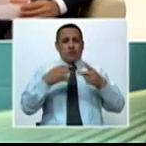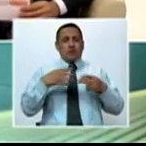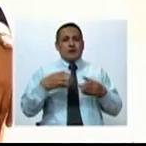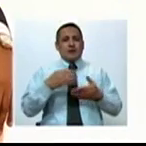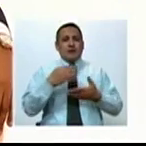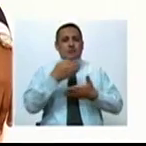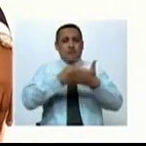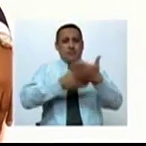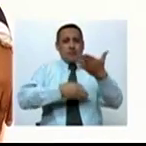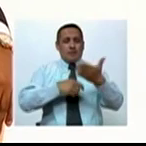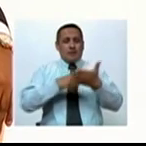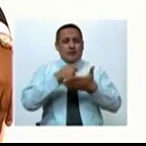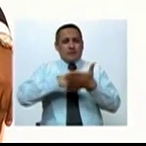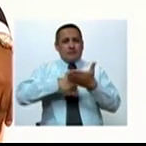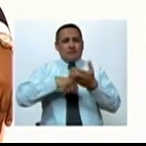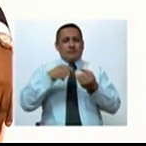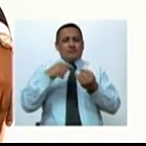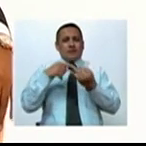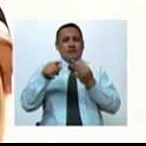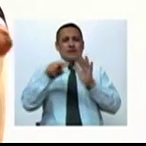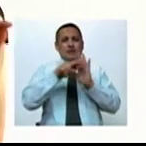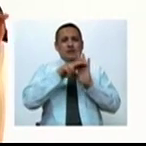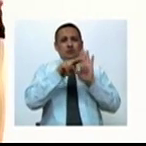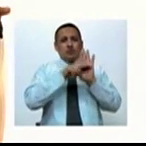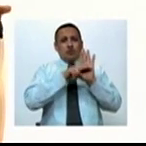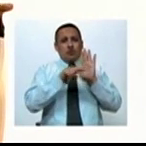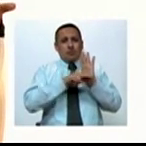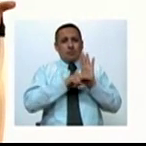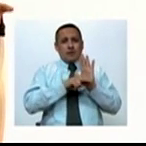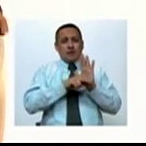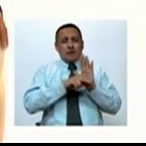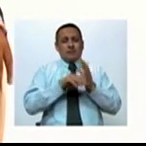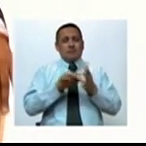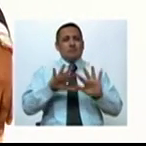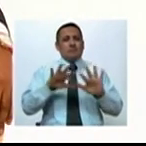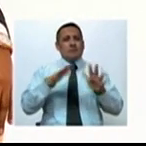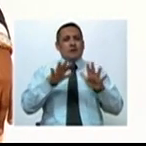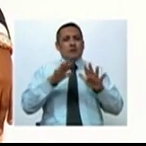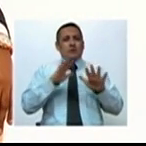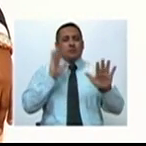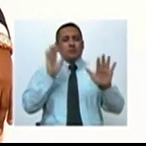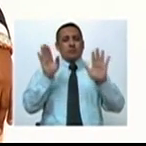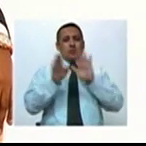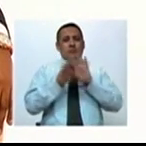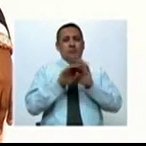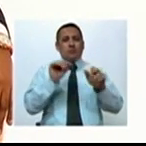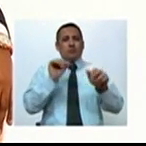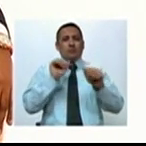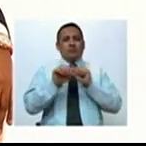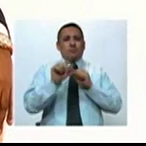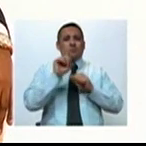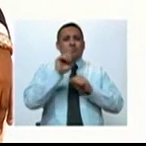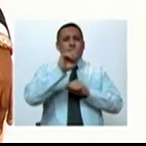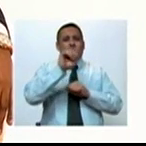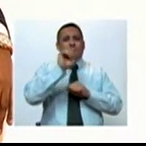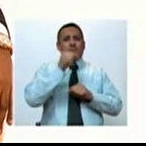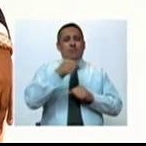de normas, más o menos por los artículos 1700 en